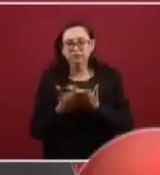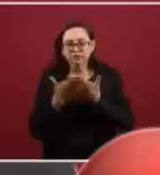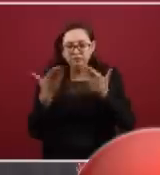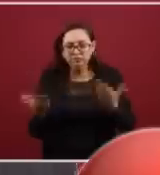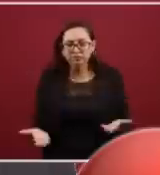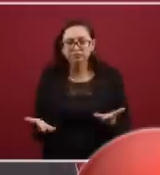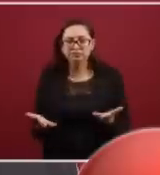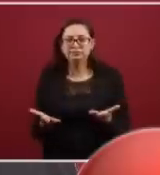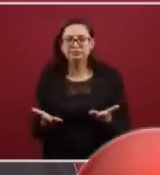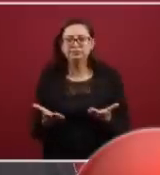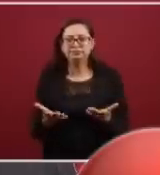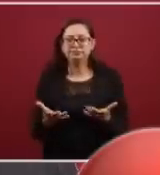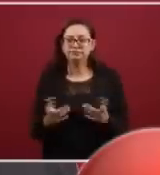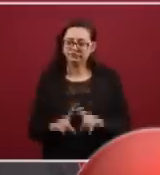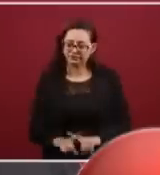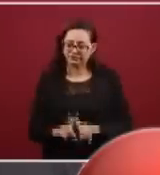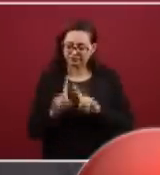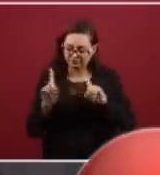participan.